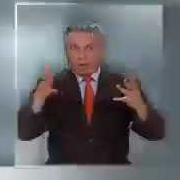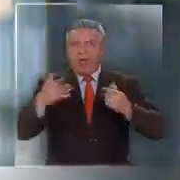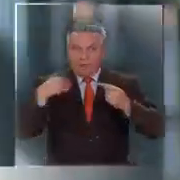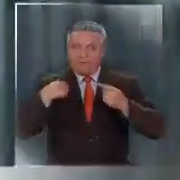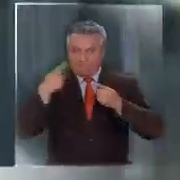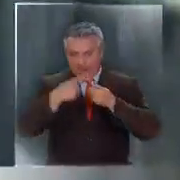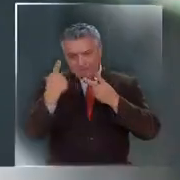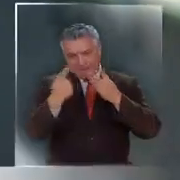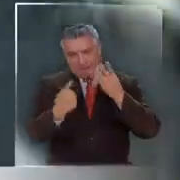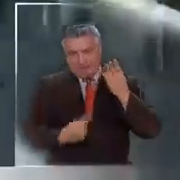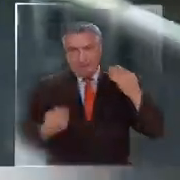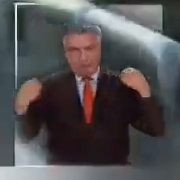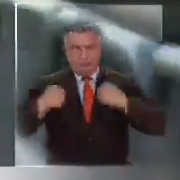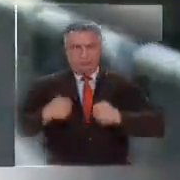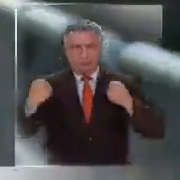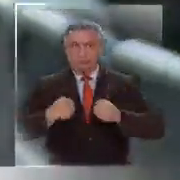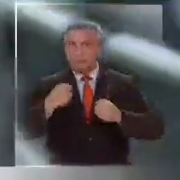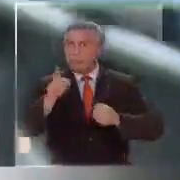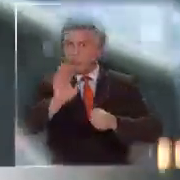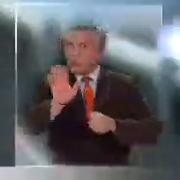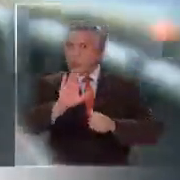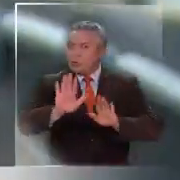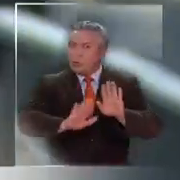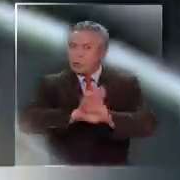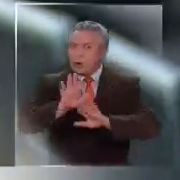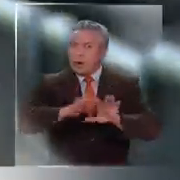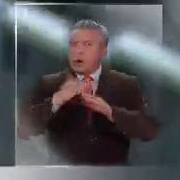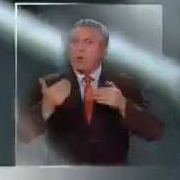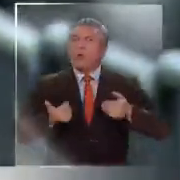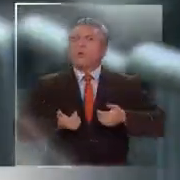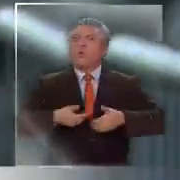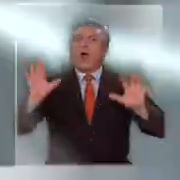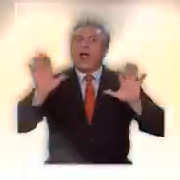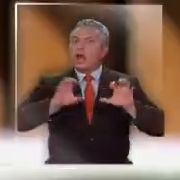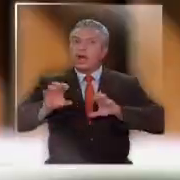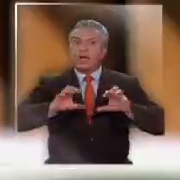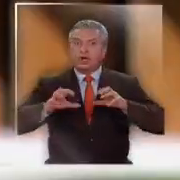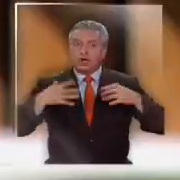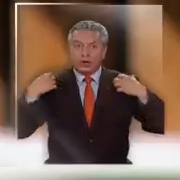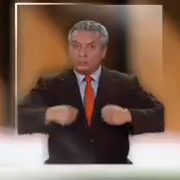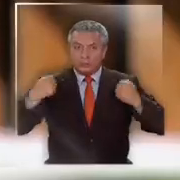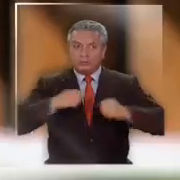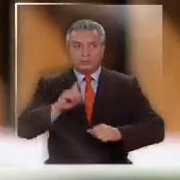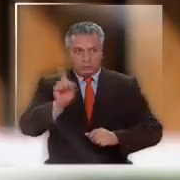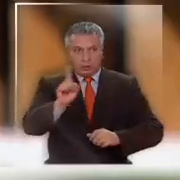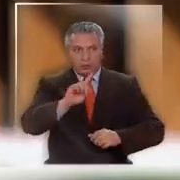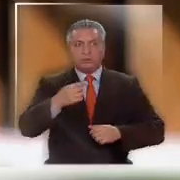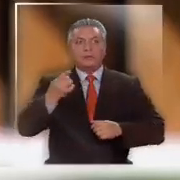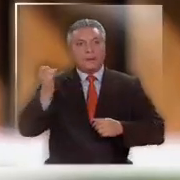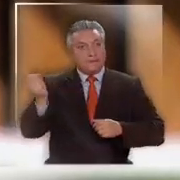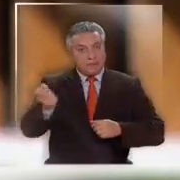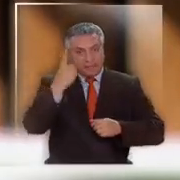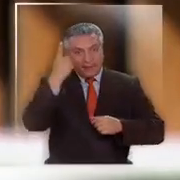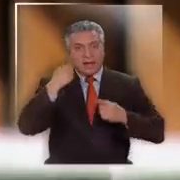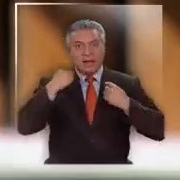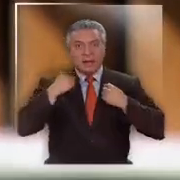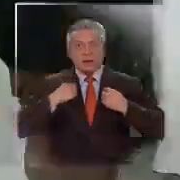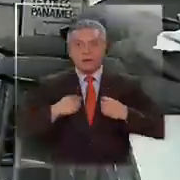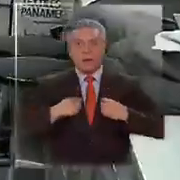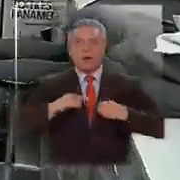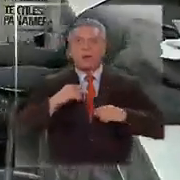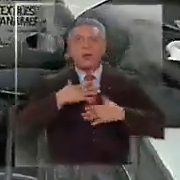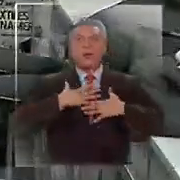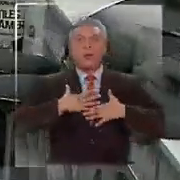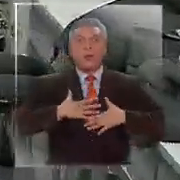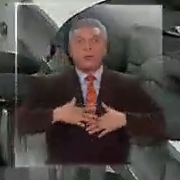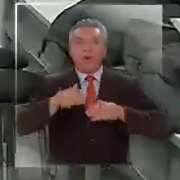capa. Cuidado, no es llegar y ponerse cualquier tipo de ropa. Tienen que vestir una primera capa pegada al cuerpo